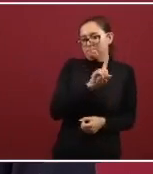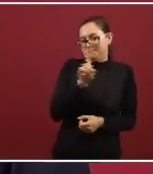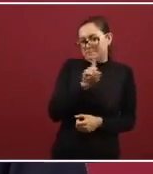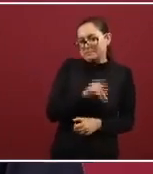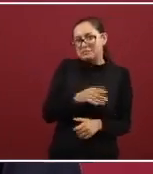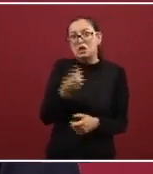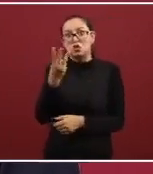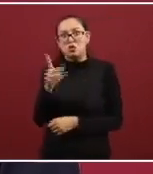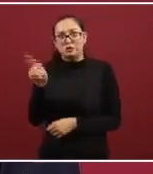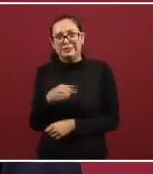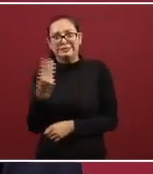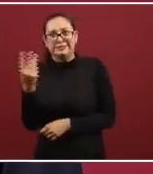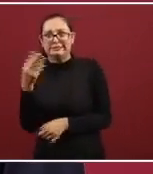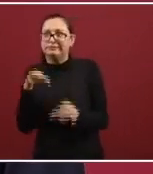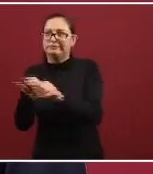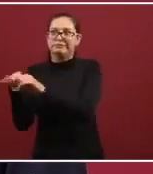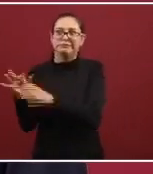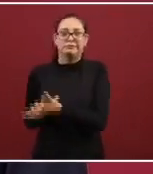Entonces,